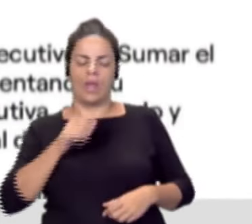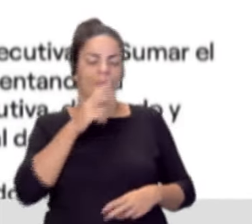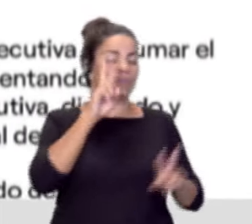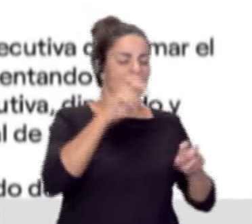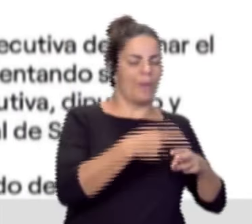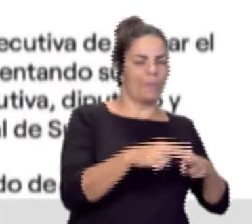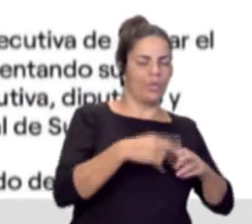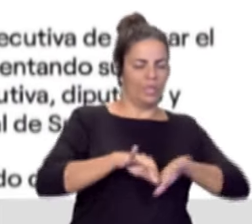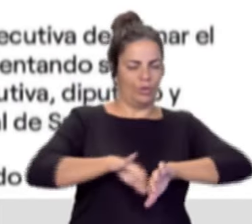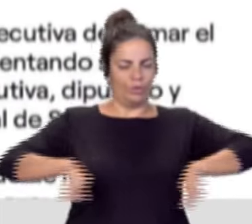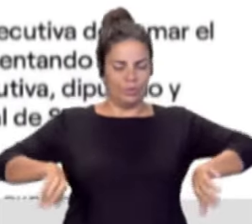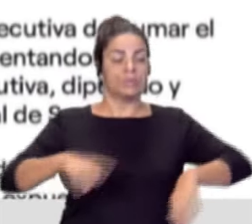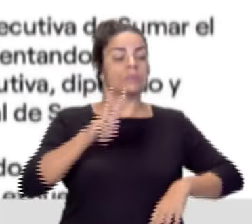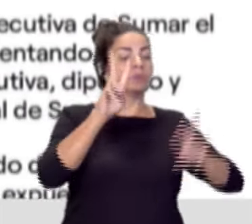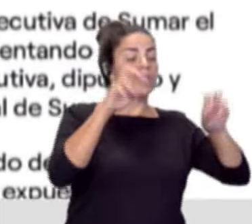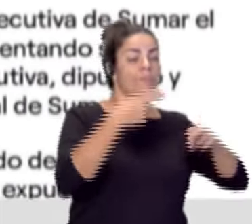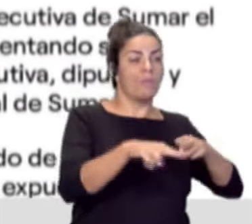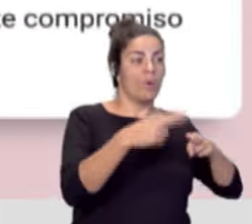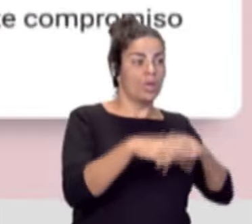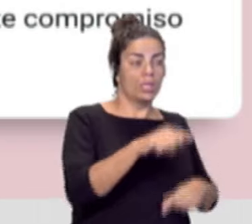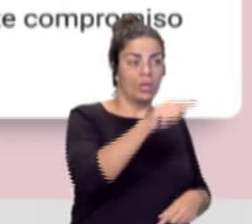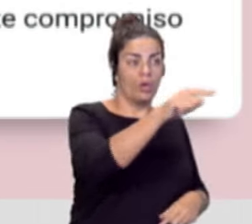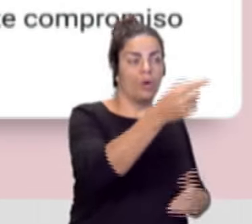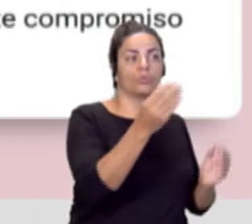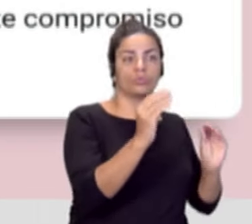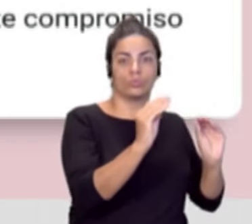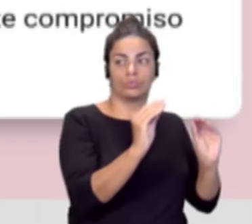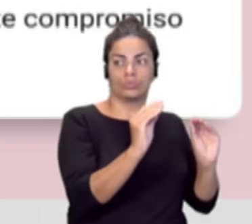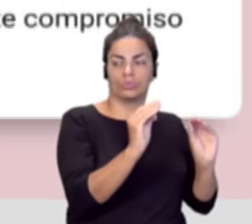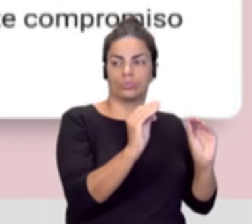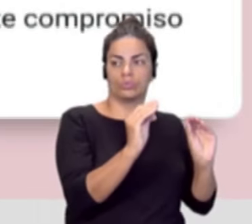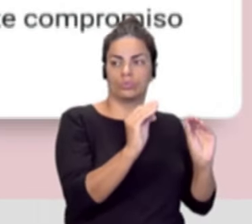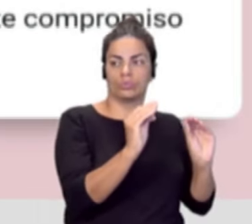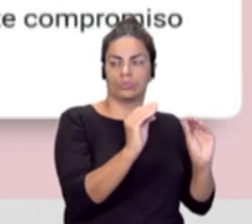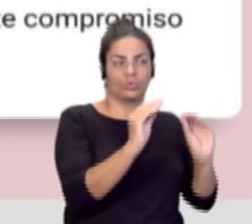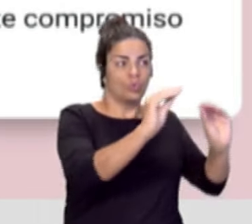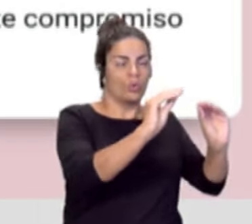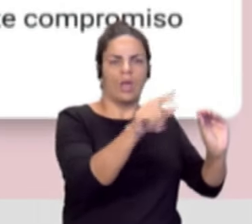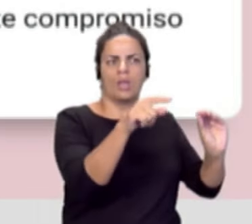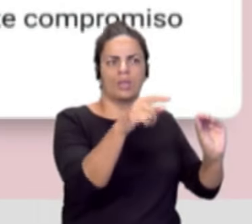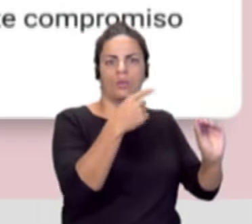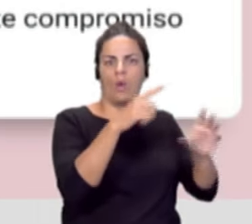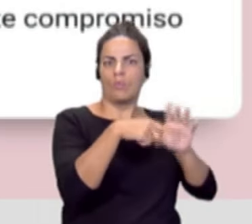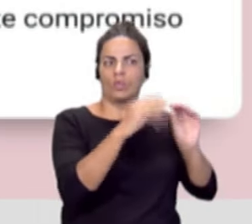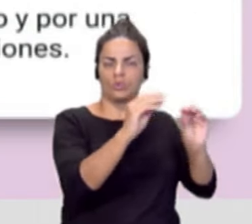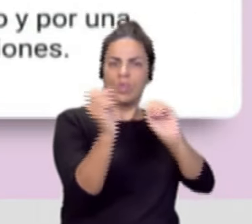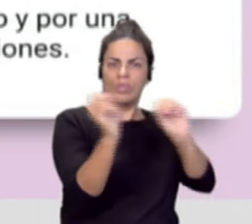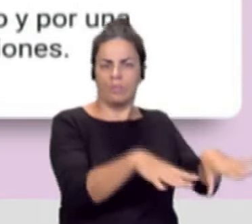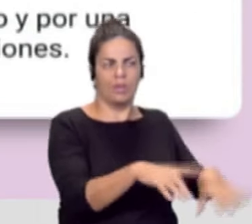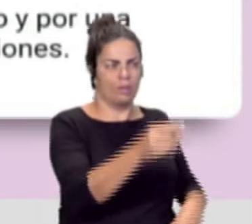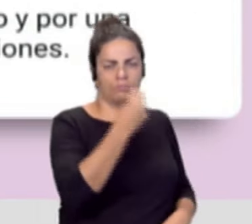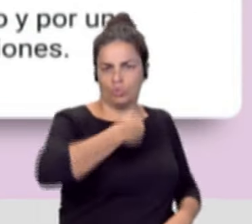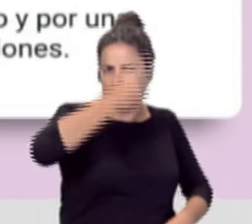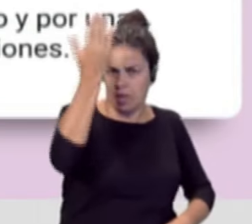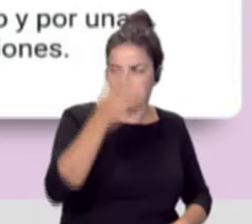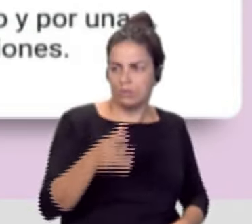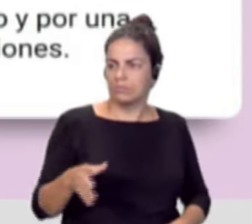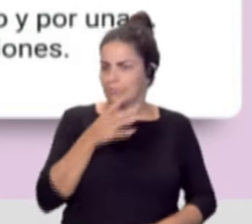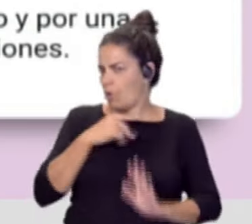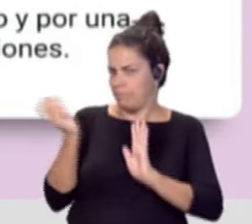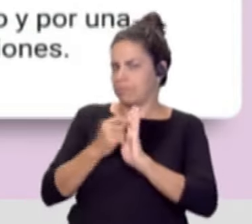al tema político, es fantástico y es lo más que haya dimitido. Que haya sido rápido. Que haya sido rápido. Yo